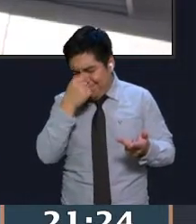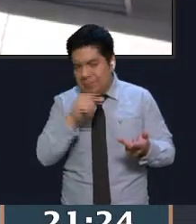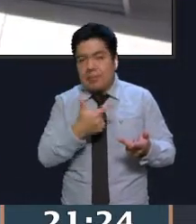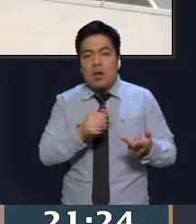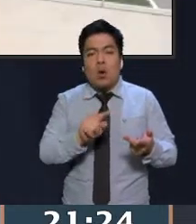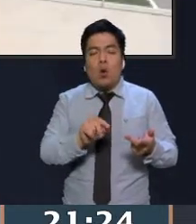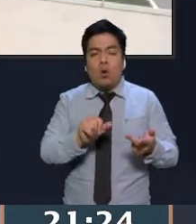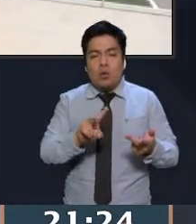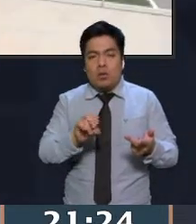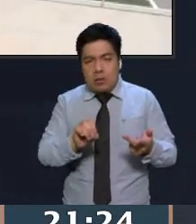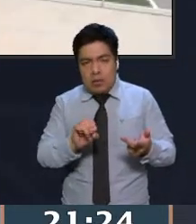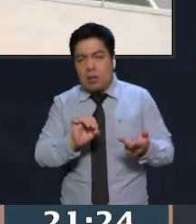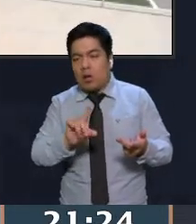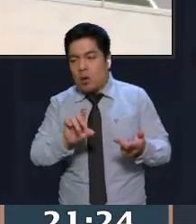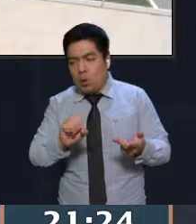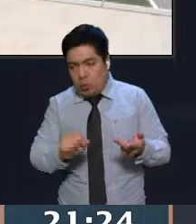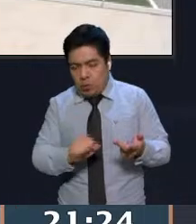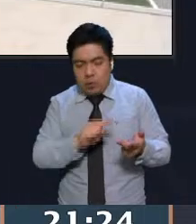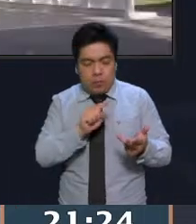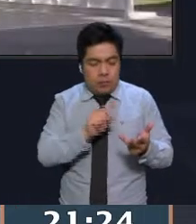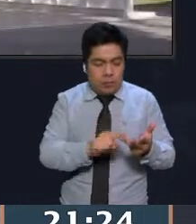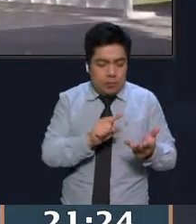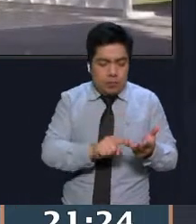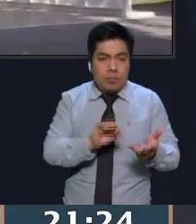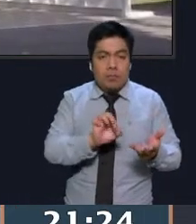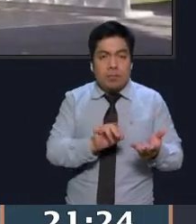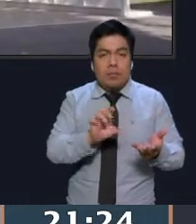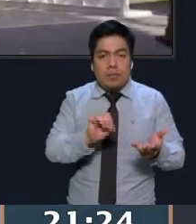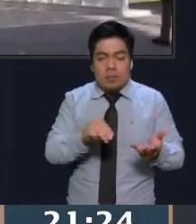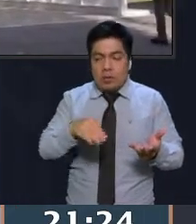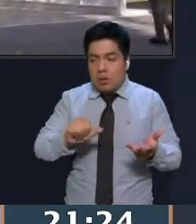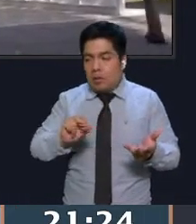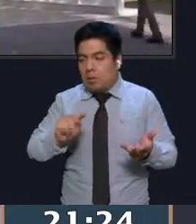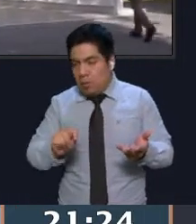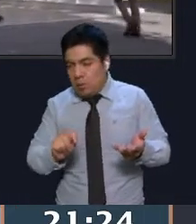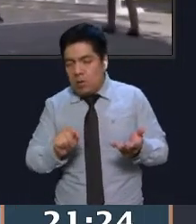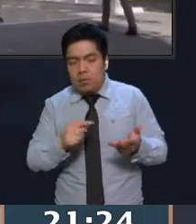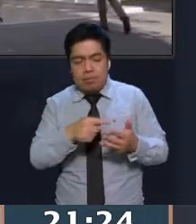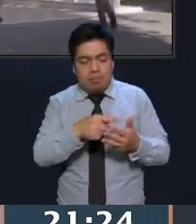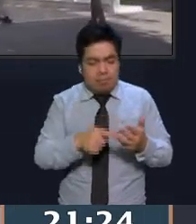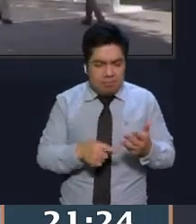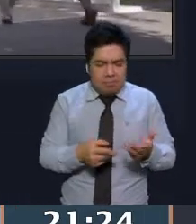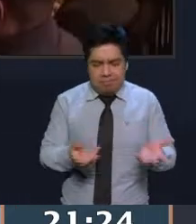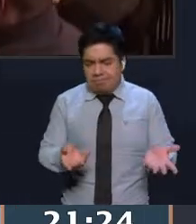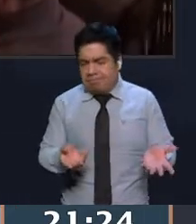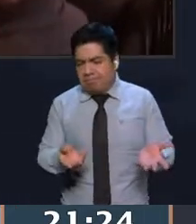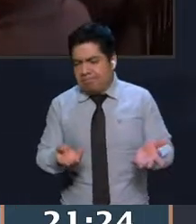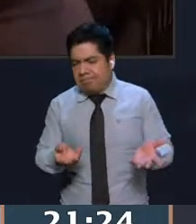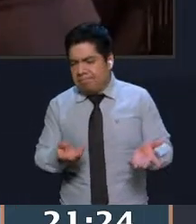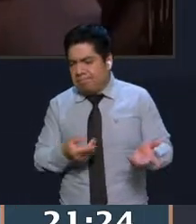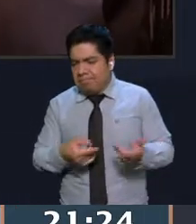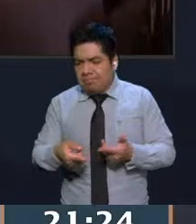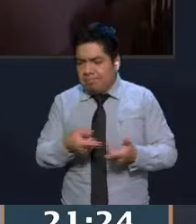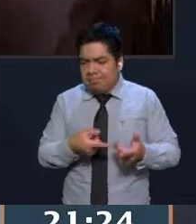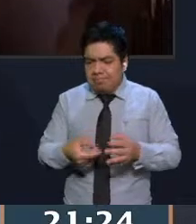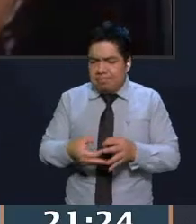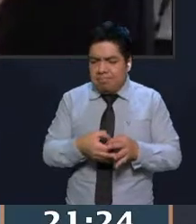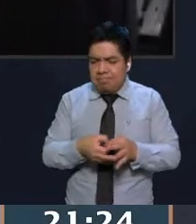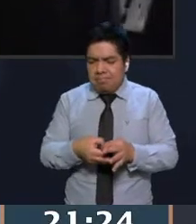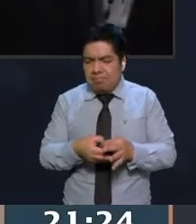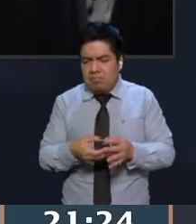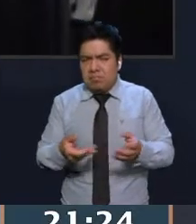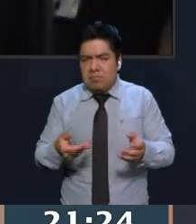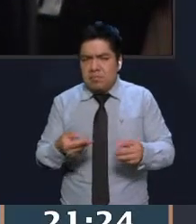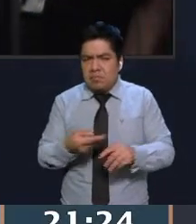Gustavo de Hoyos Walter, está el propio Fernando Gómez Montt. Entonces son las áreas que se dedican a litigar. ¿Qué pasó